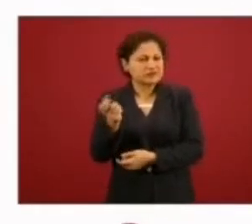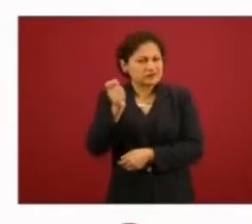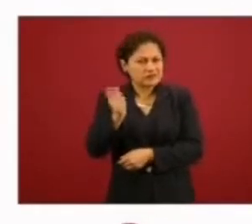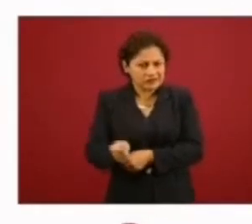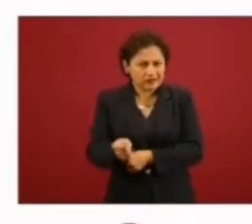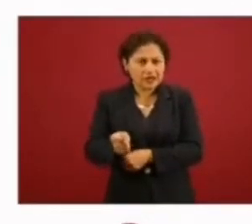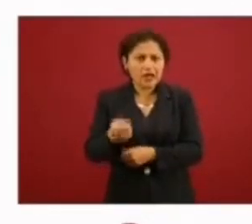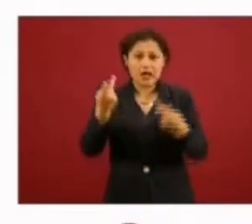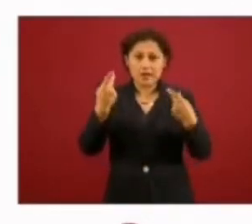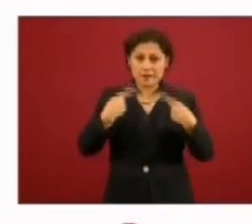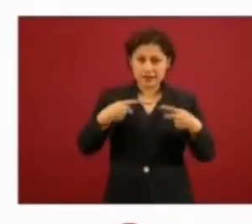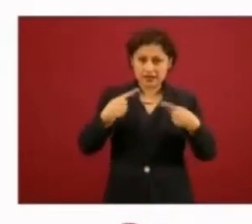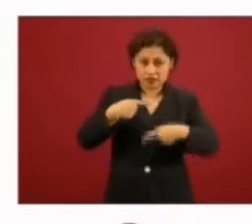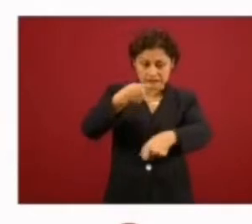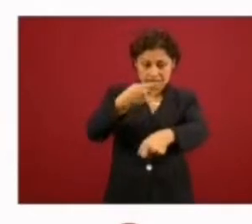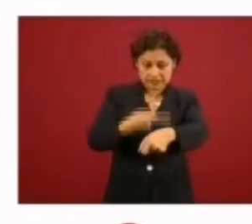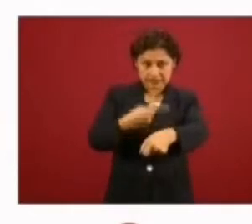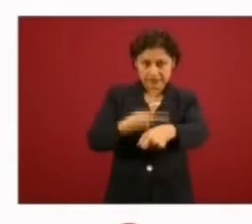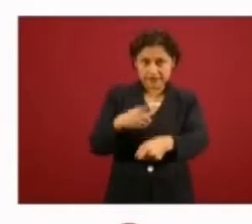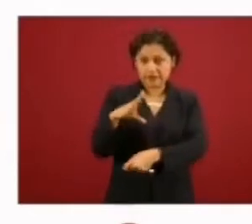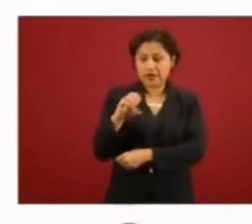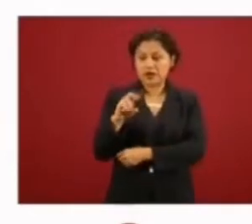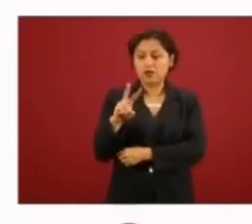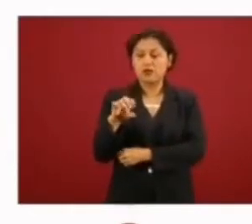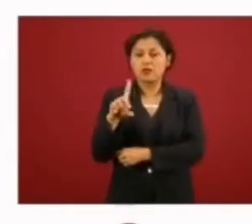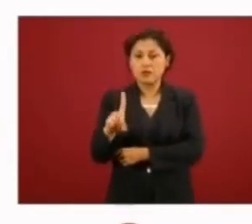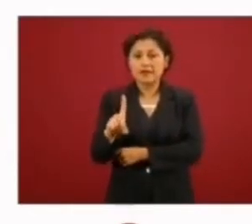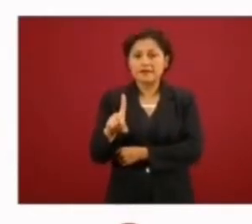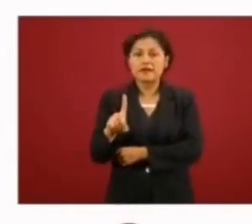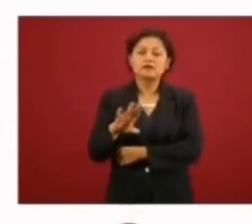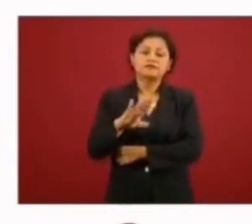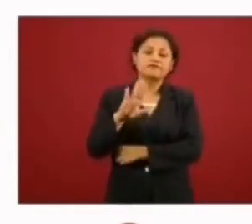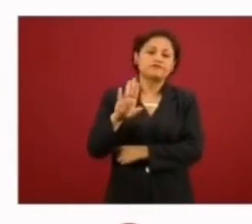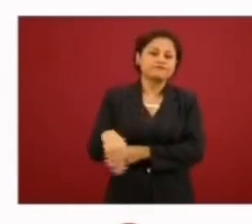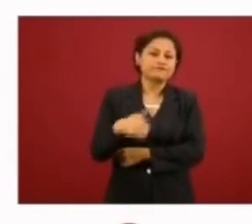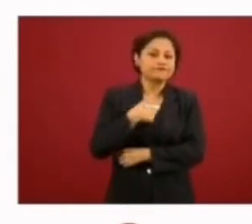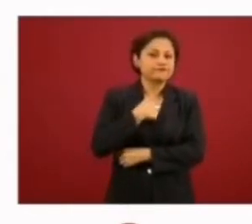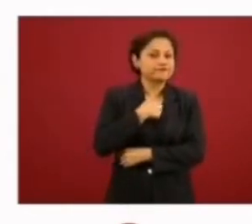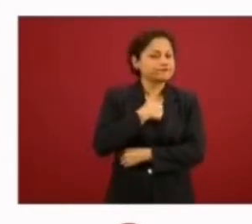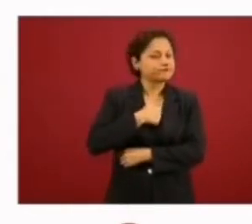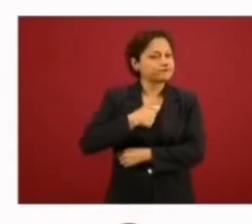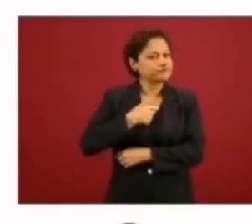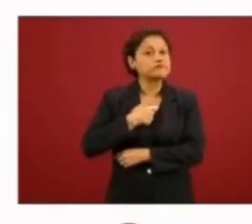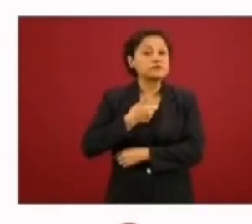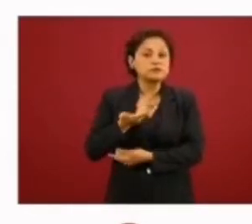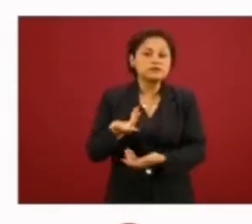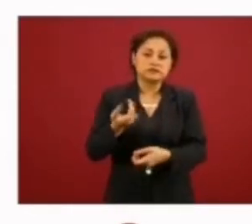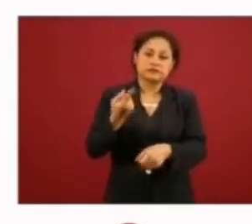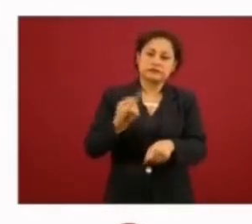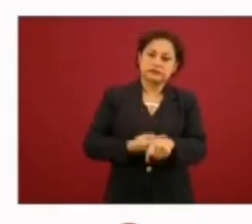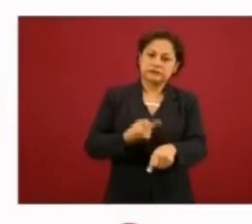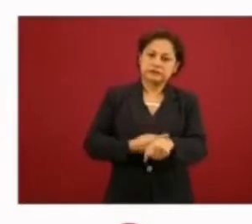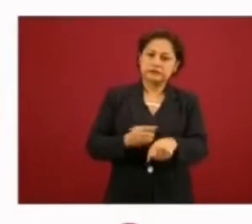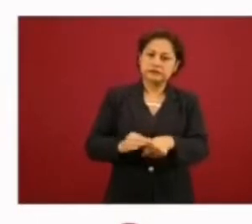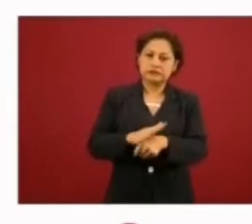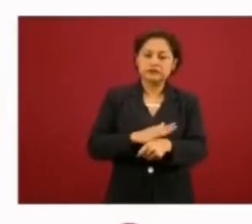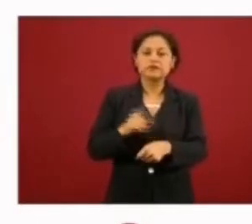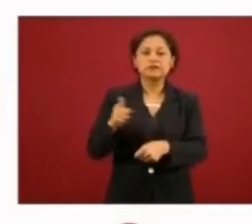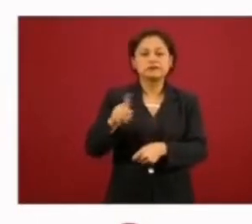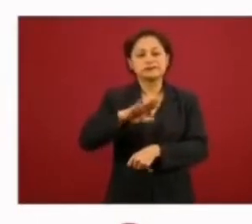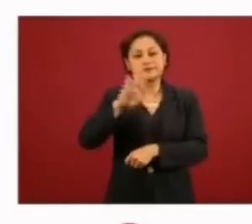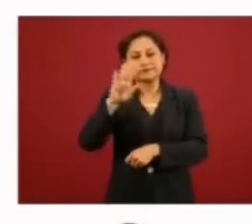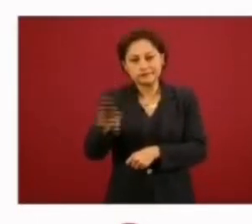que teniendo COVID desafortunadamente pierden la vida por la enfermedad. Y esto es importante porque lo que